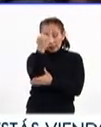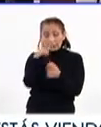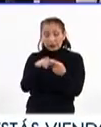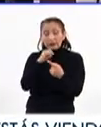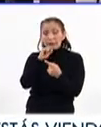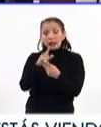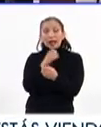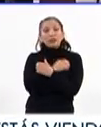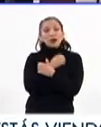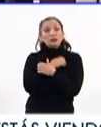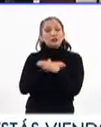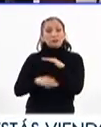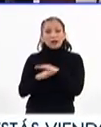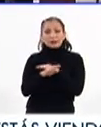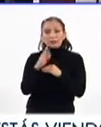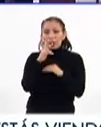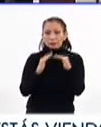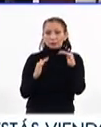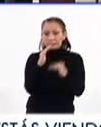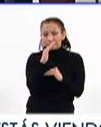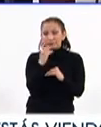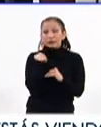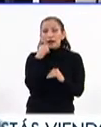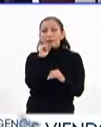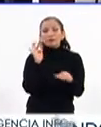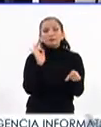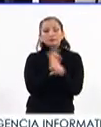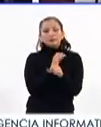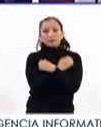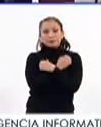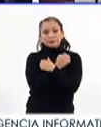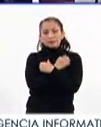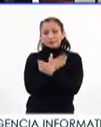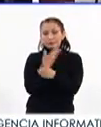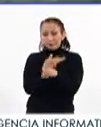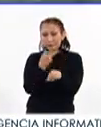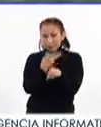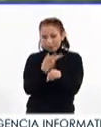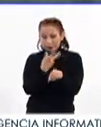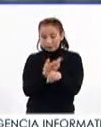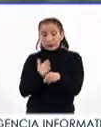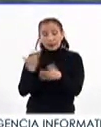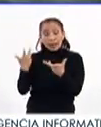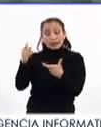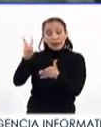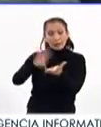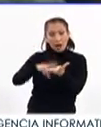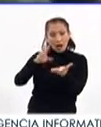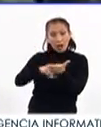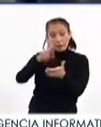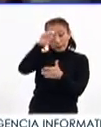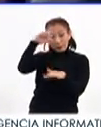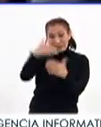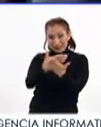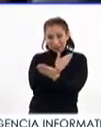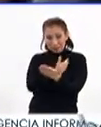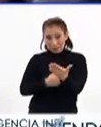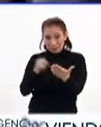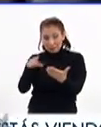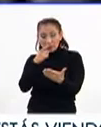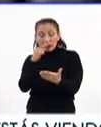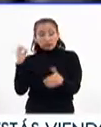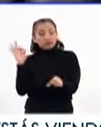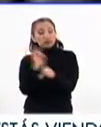y mejorar la educación básica, además de fortalecer la educación media superior y hacer valer la propuesta presidencial